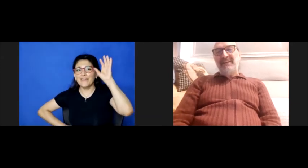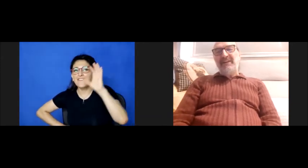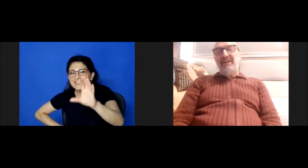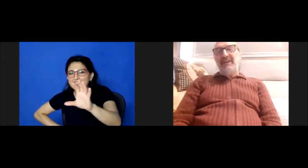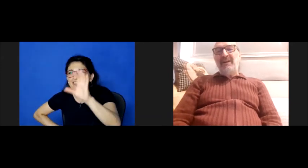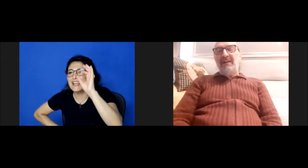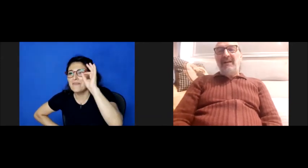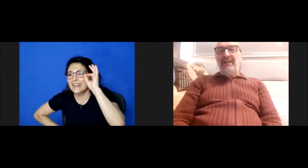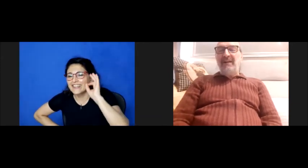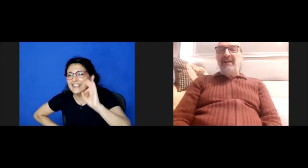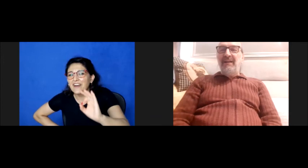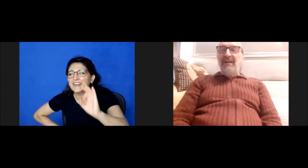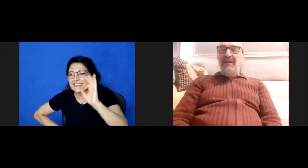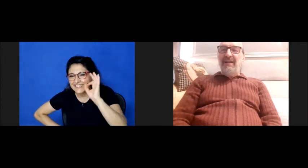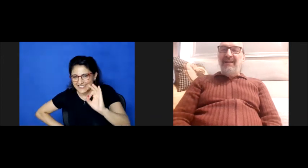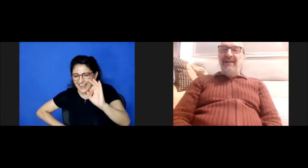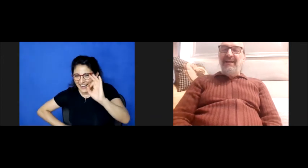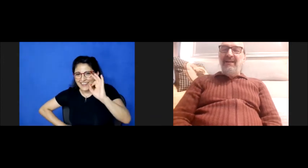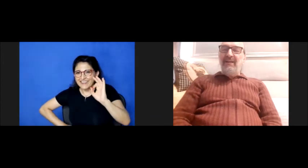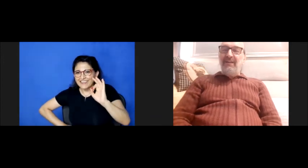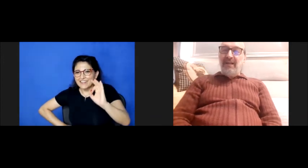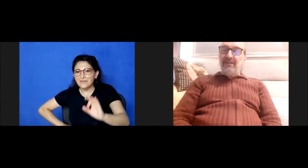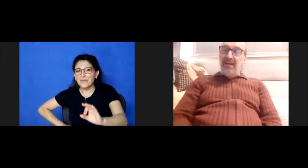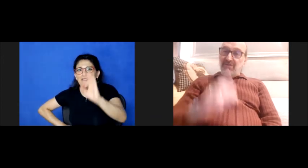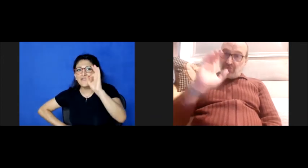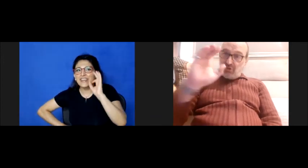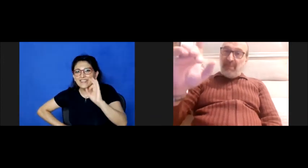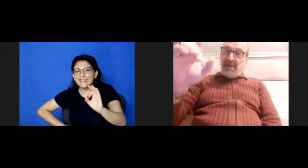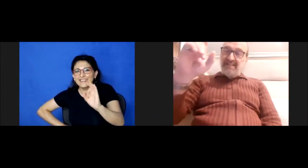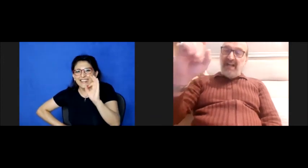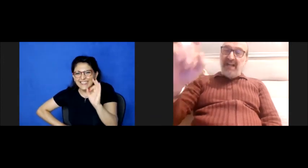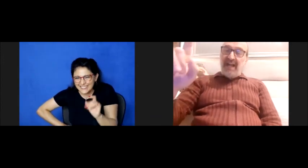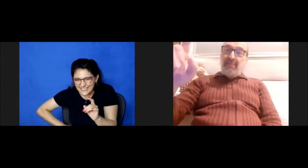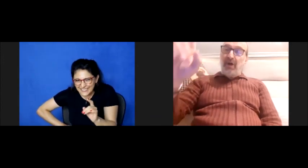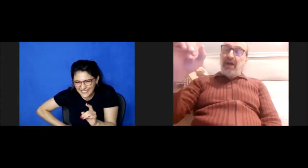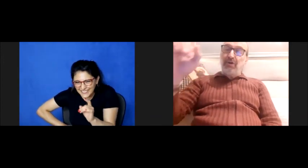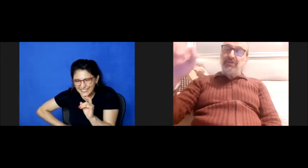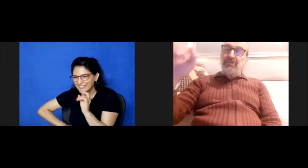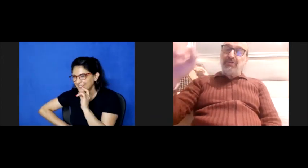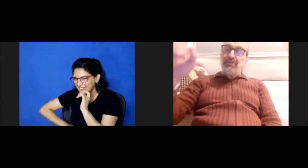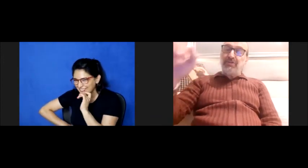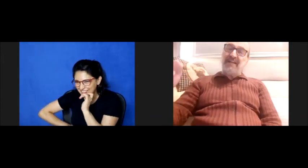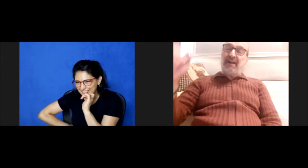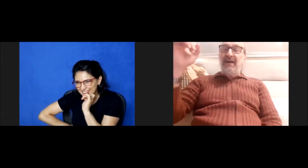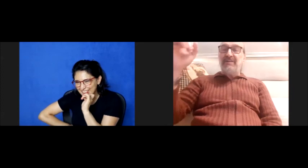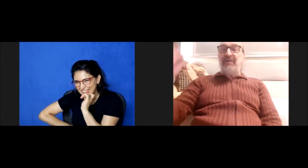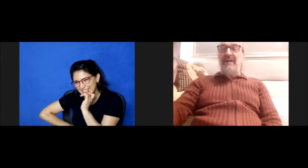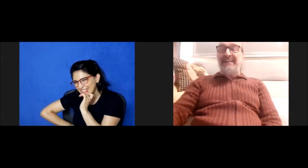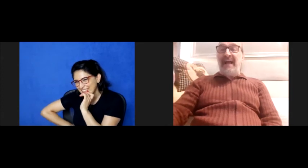los beneficios de la pastelería francesa. De su pastelería, pero que no se pongan a